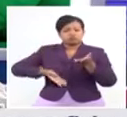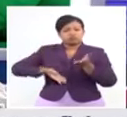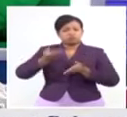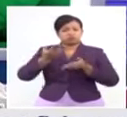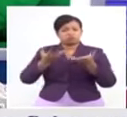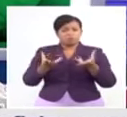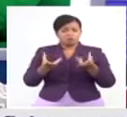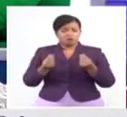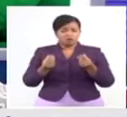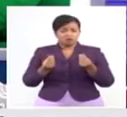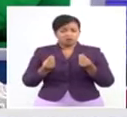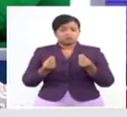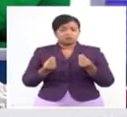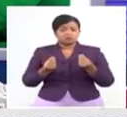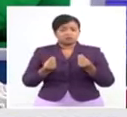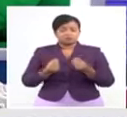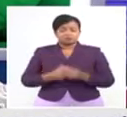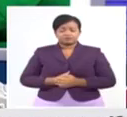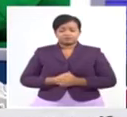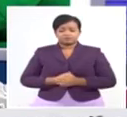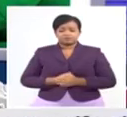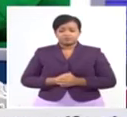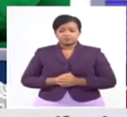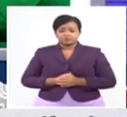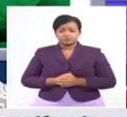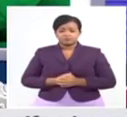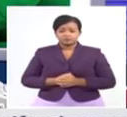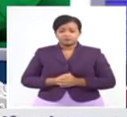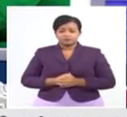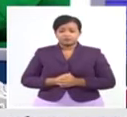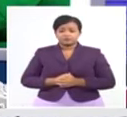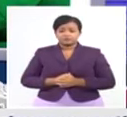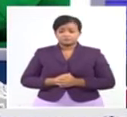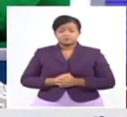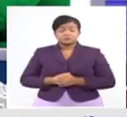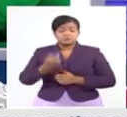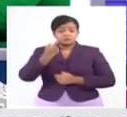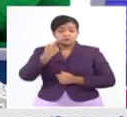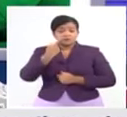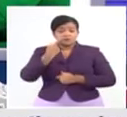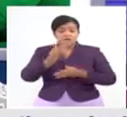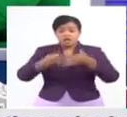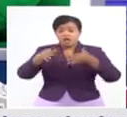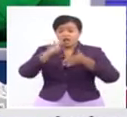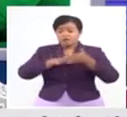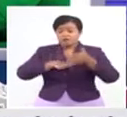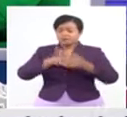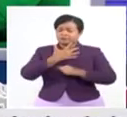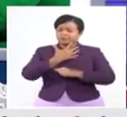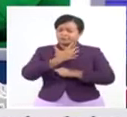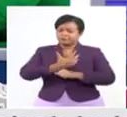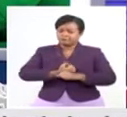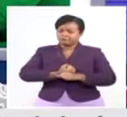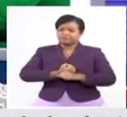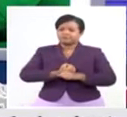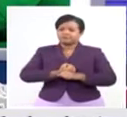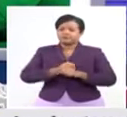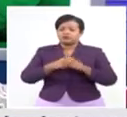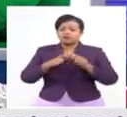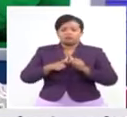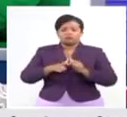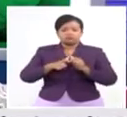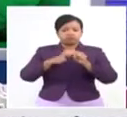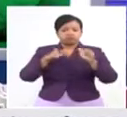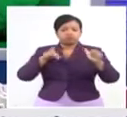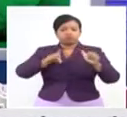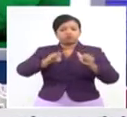habíamos diagnosticado en el día anterior. Y como vimos en el gráfico, lamentablemente, con un incremento en los últimos